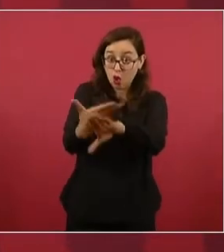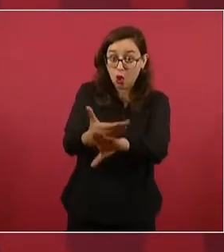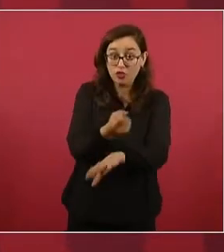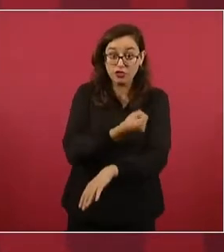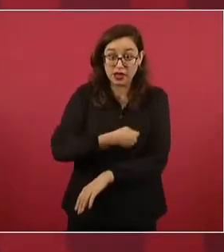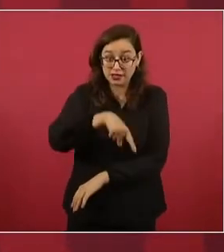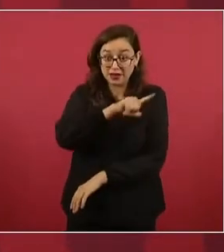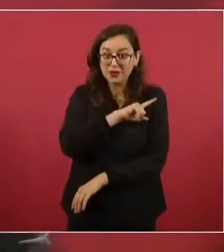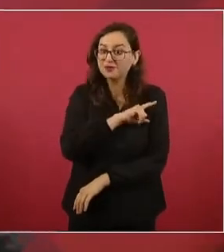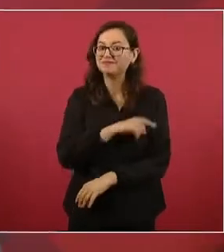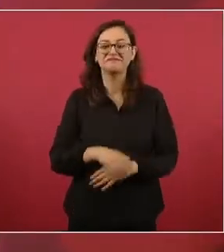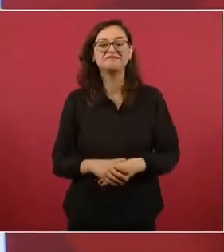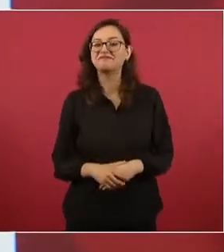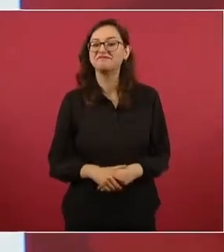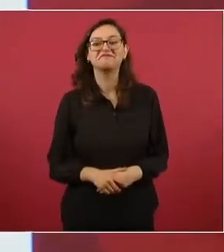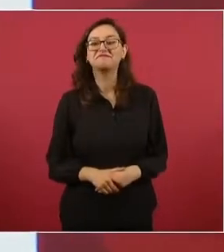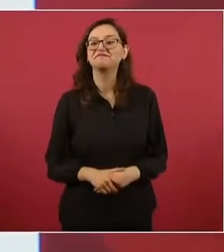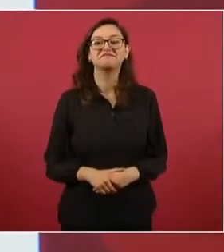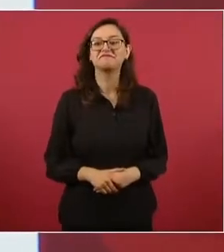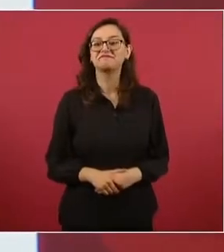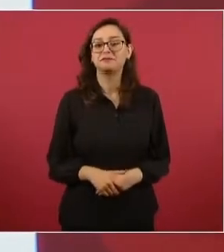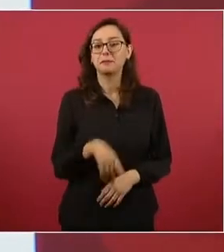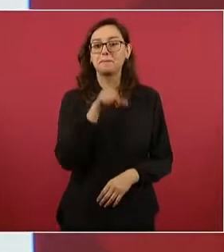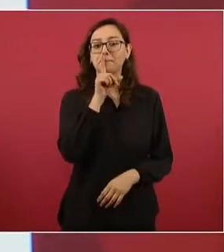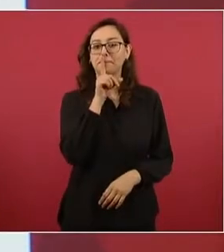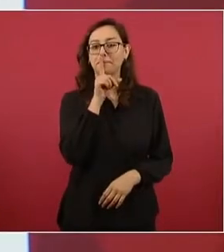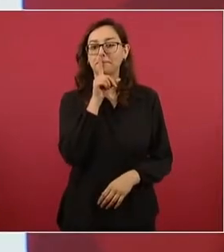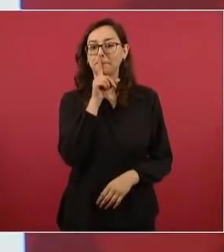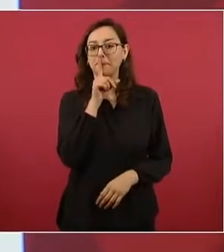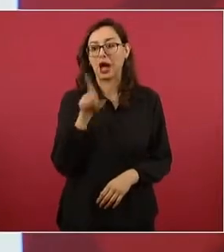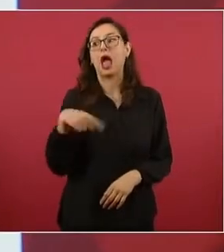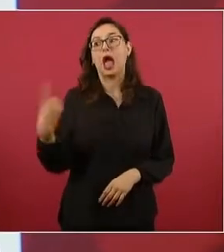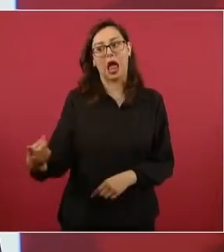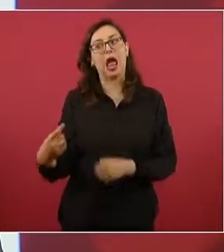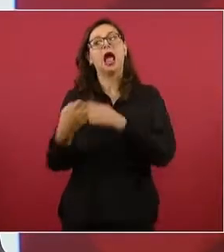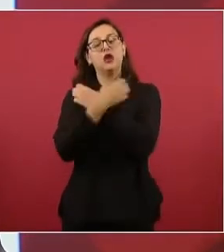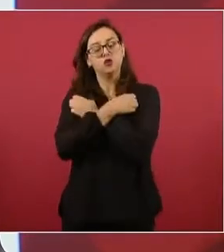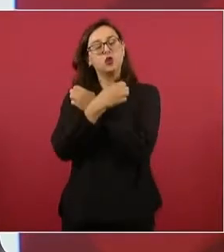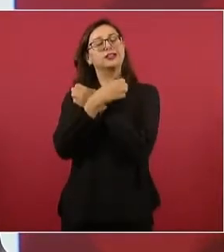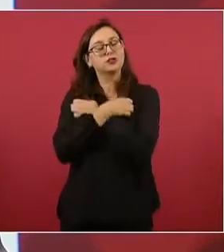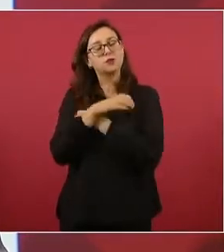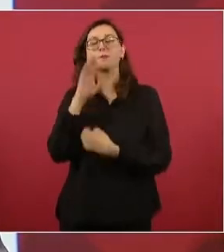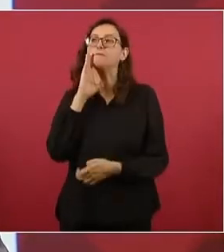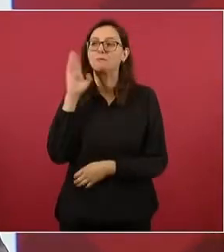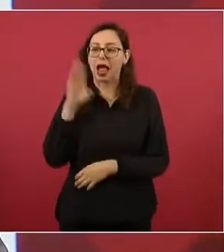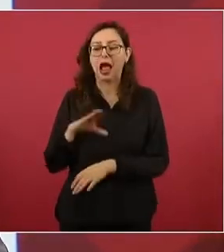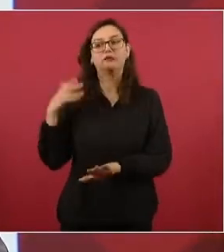Estaba mal, decían, el sistema educativo.